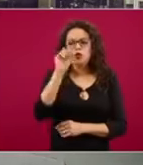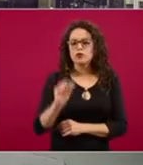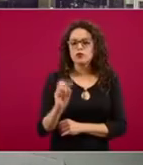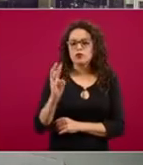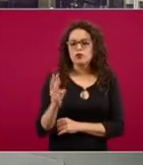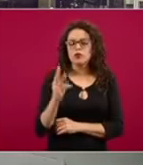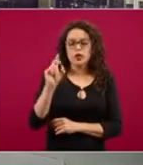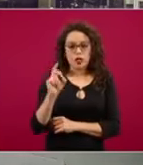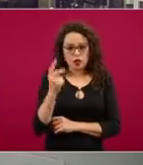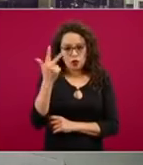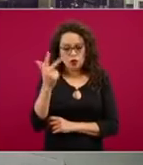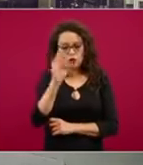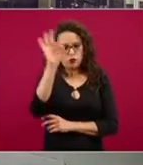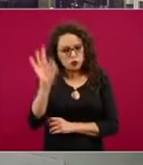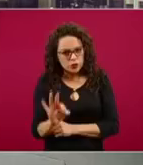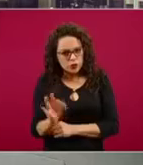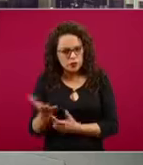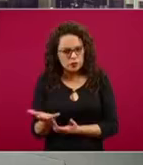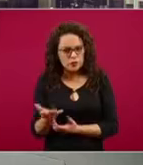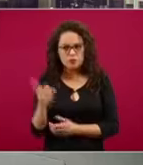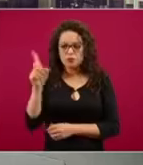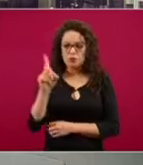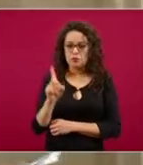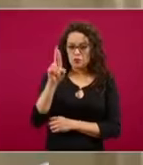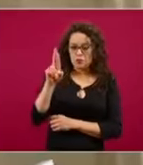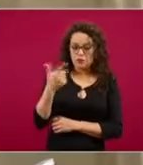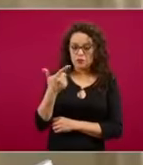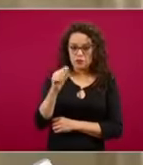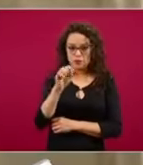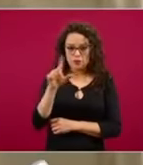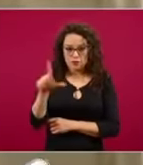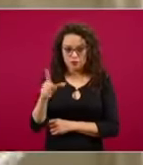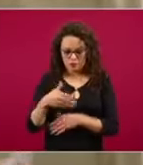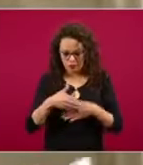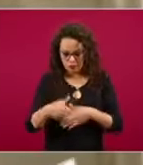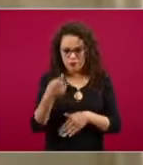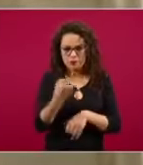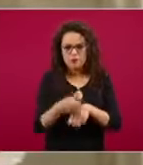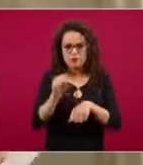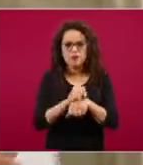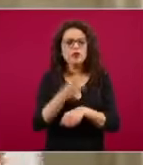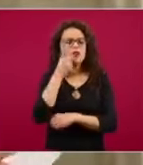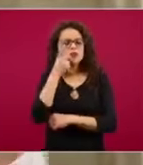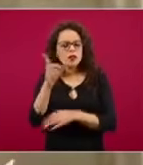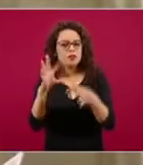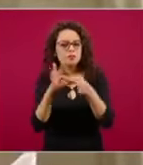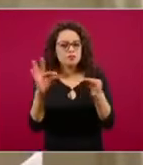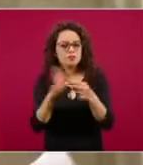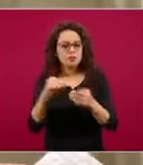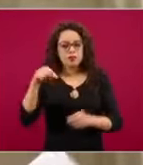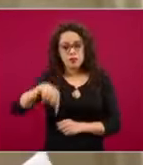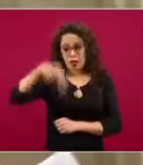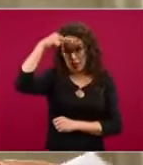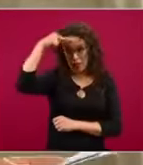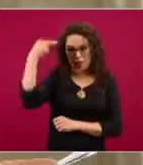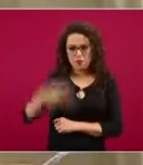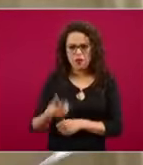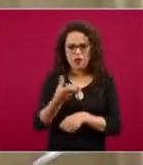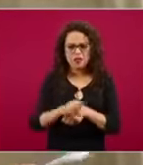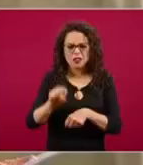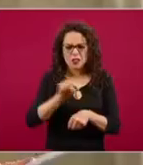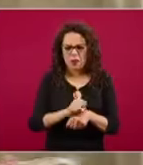2.38%, y comentaba el doctor Gatell durante la semana que México ya en algunas semanas ha alcanzado